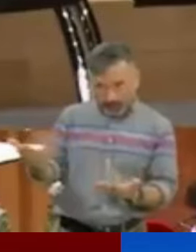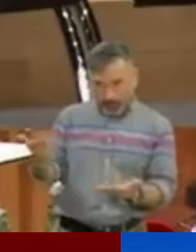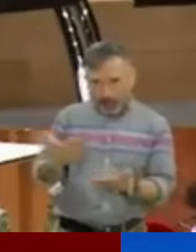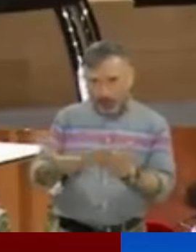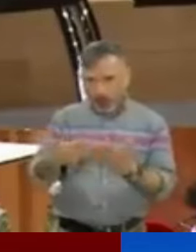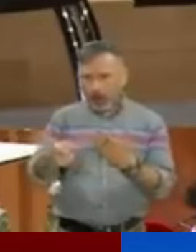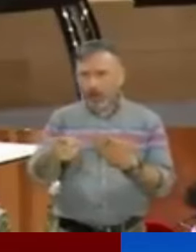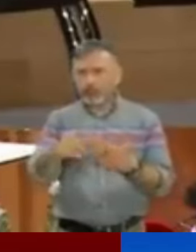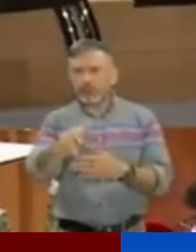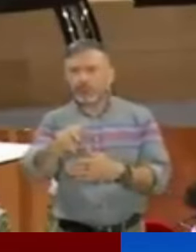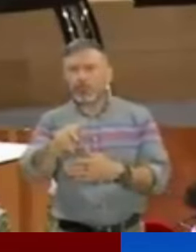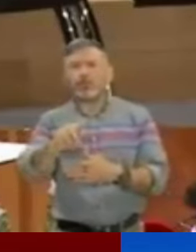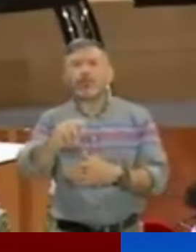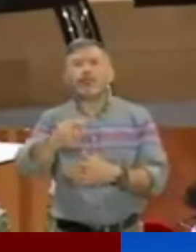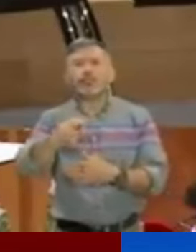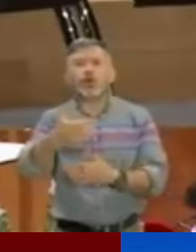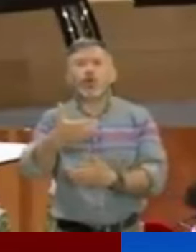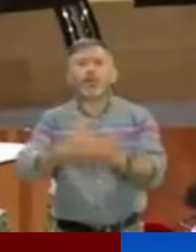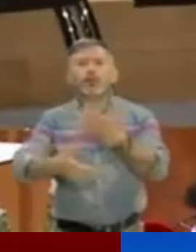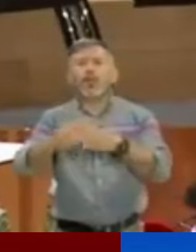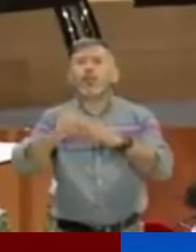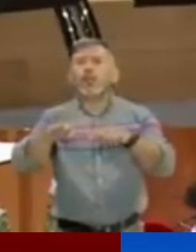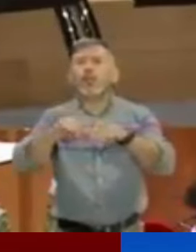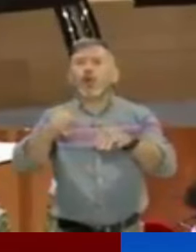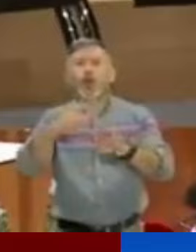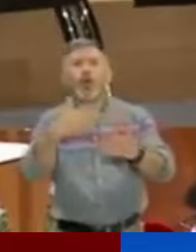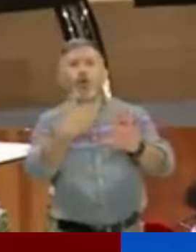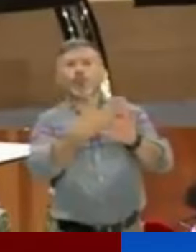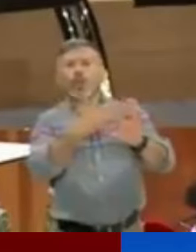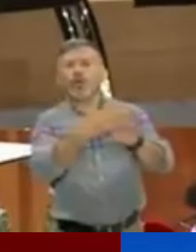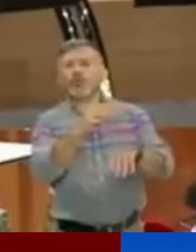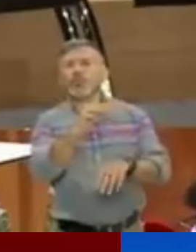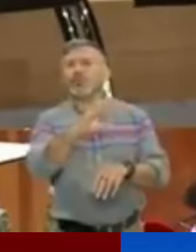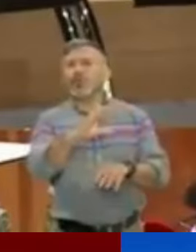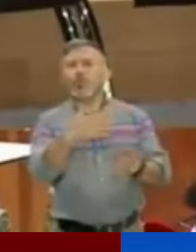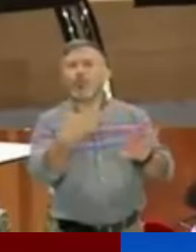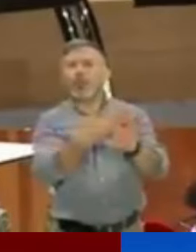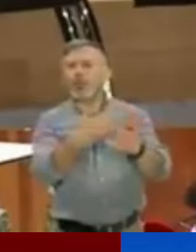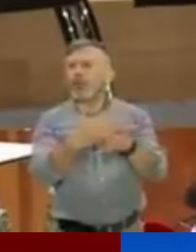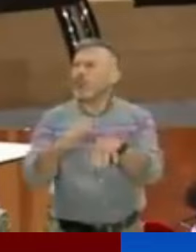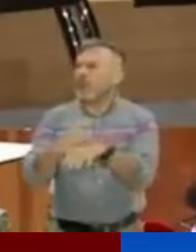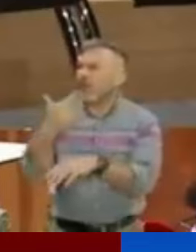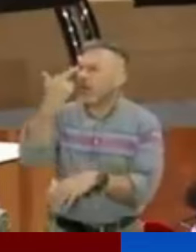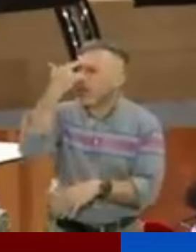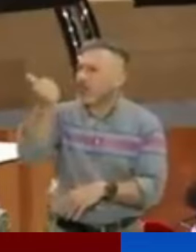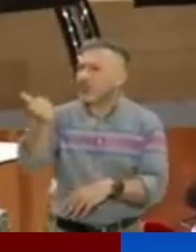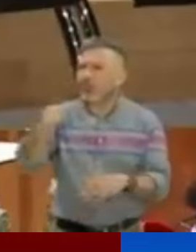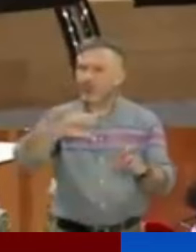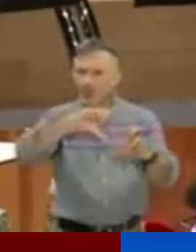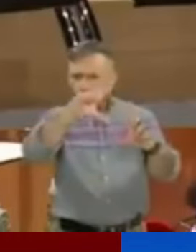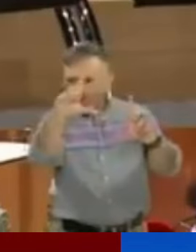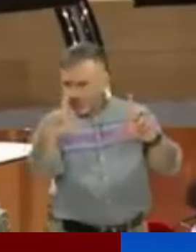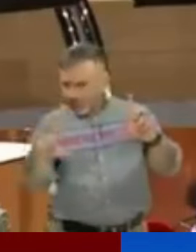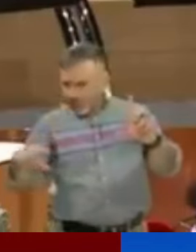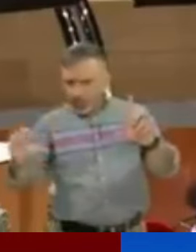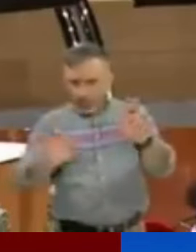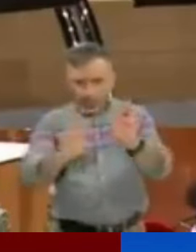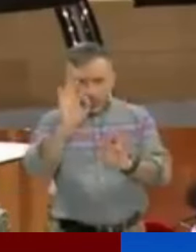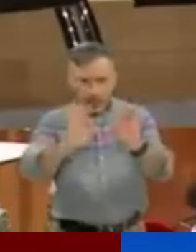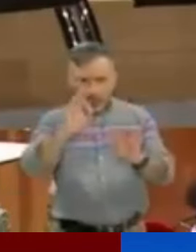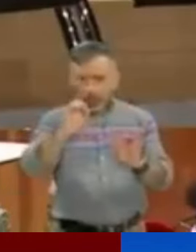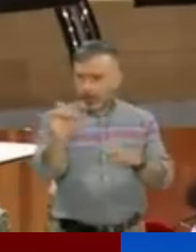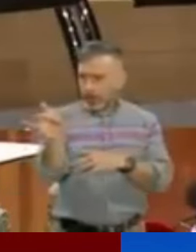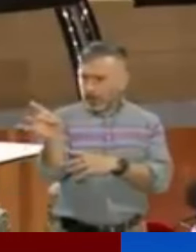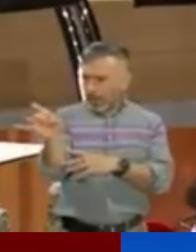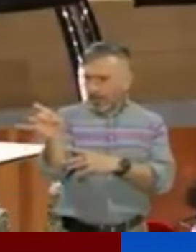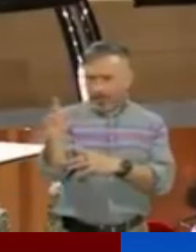contra Movimiento Ciudadano? No solamente porque ya lo superamos en todas las mediciones en el país, sino que sacamos más del doble de